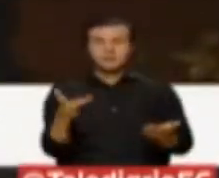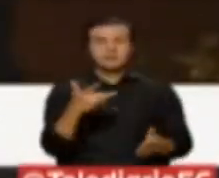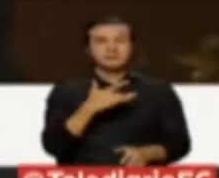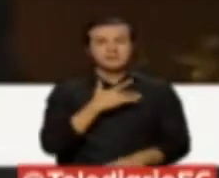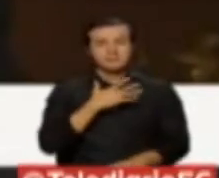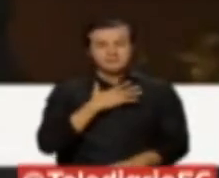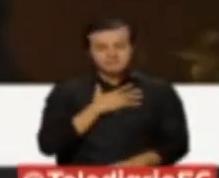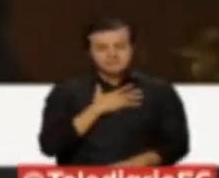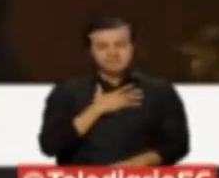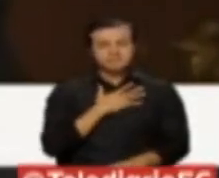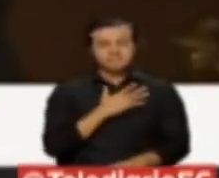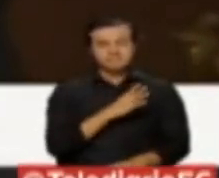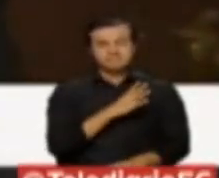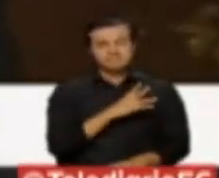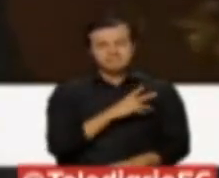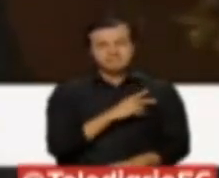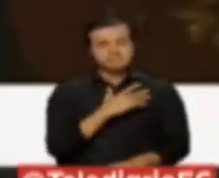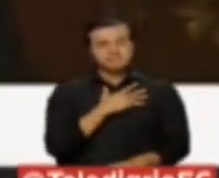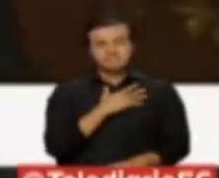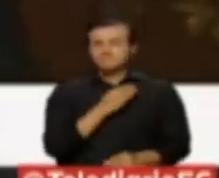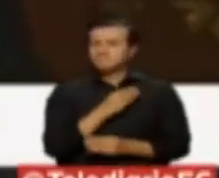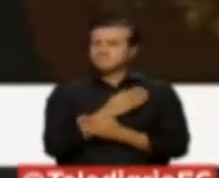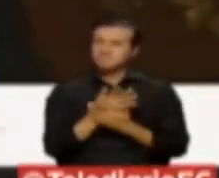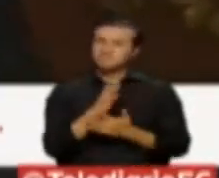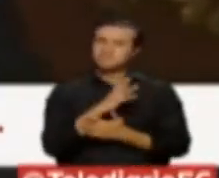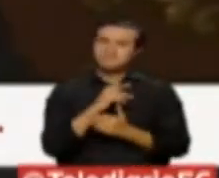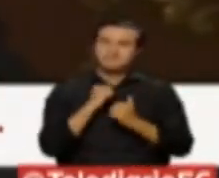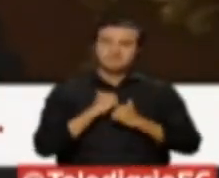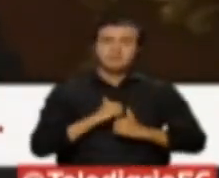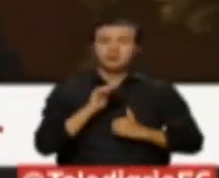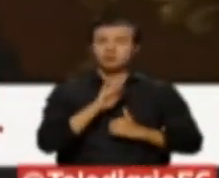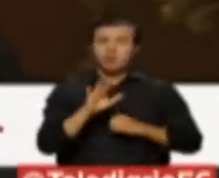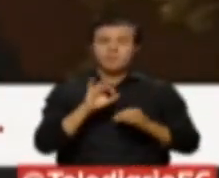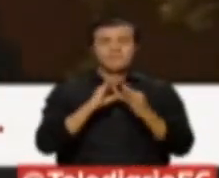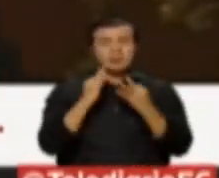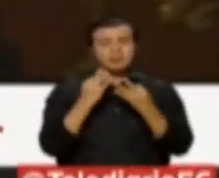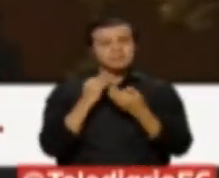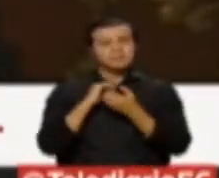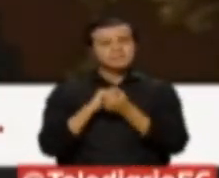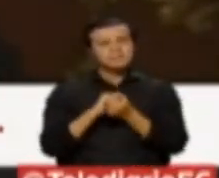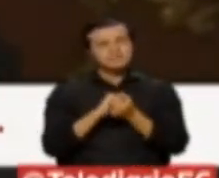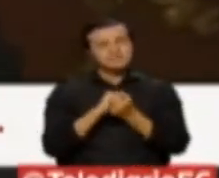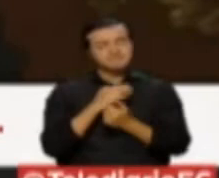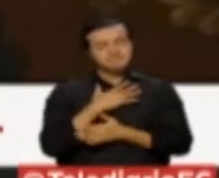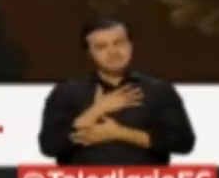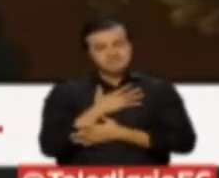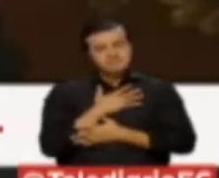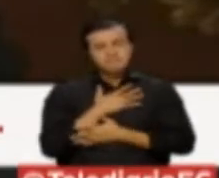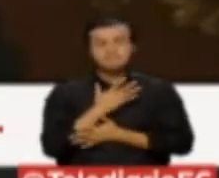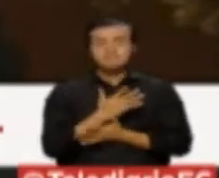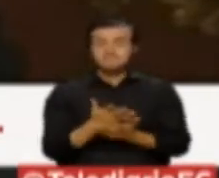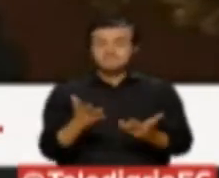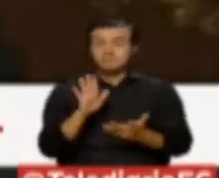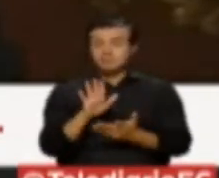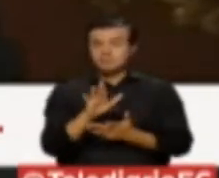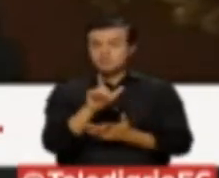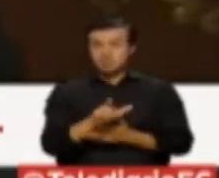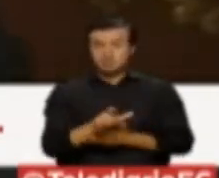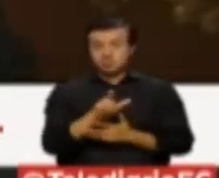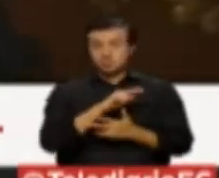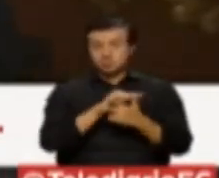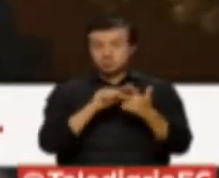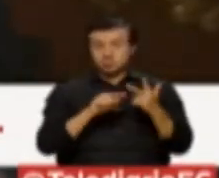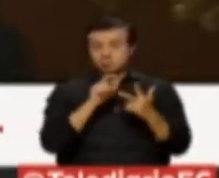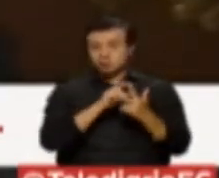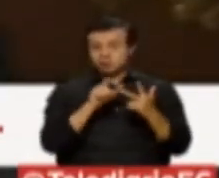nuestras más sentidas condolencias a las familias que fueron asesinados por